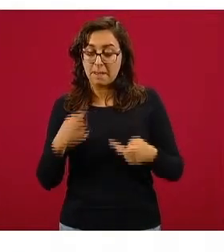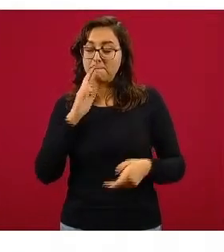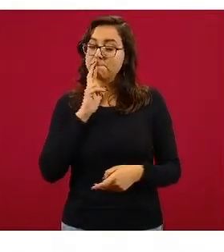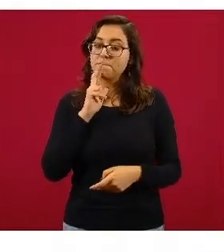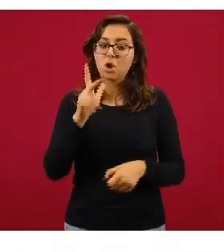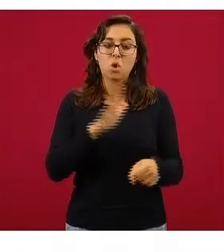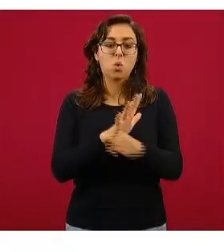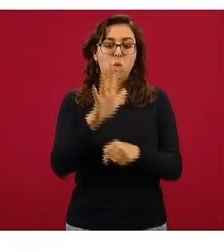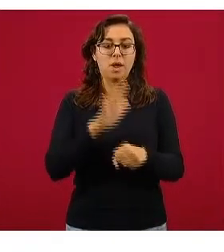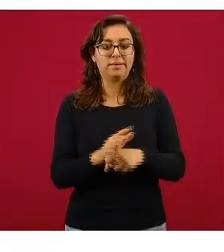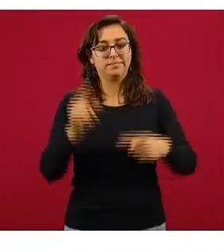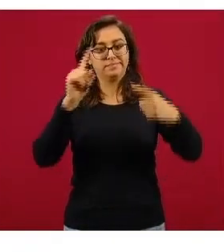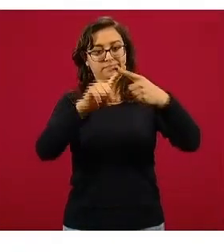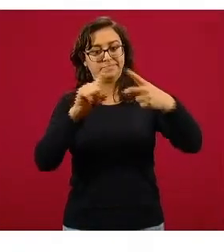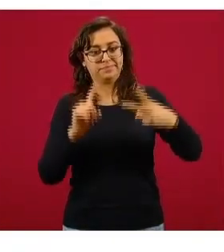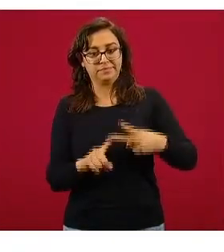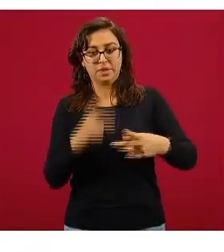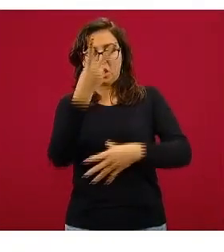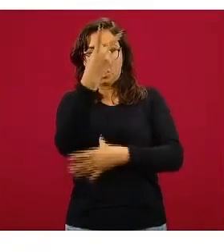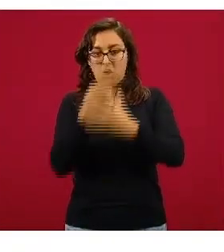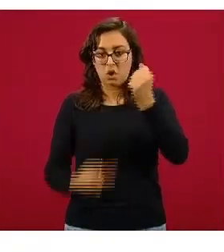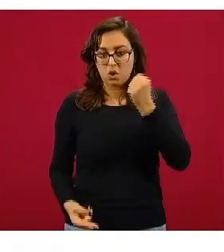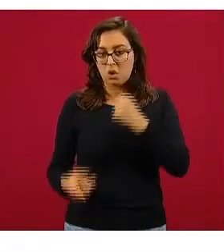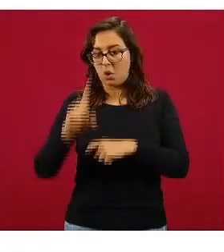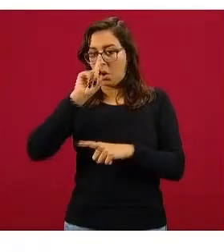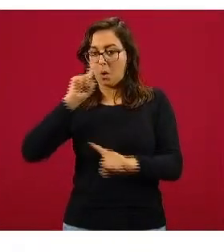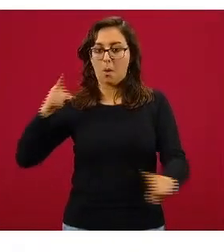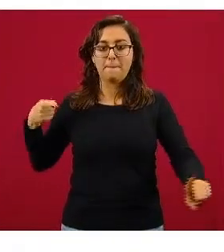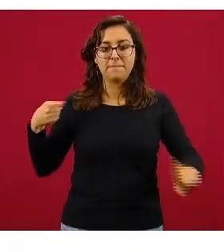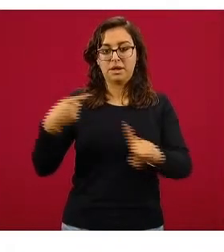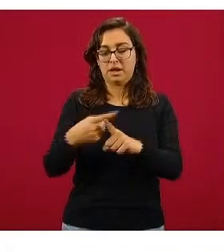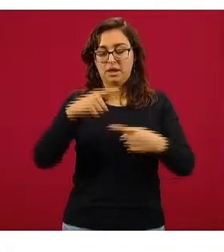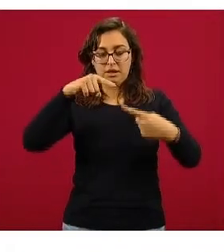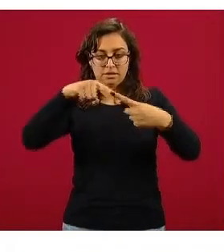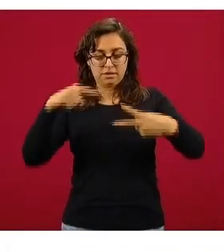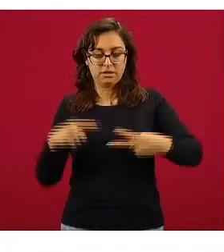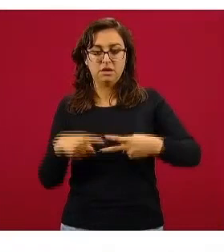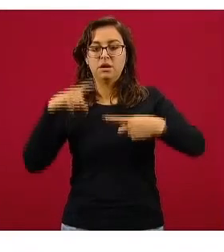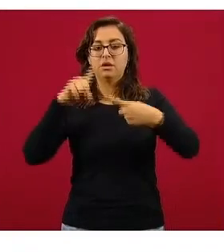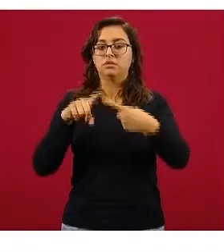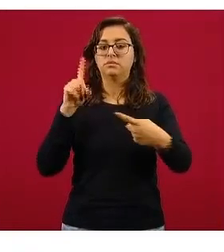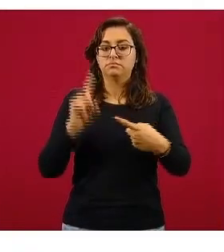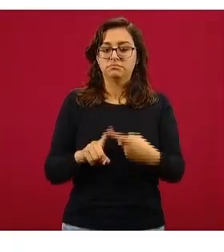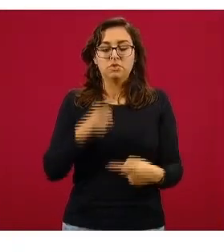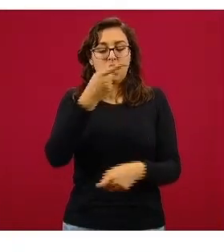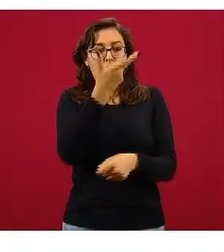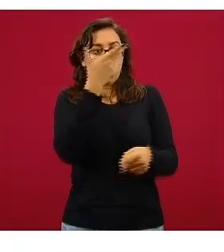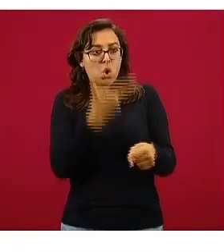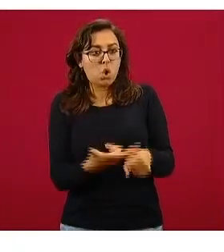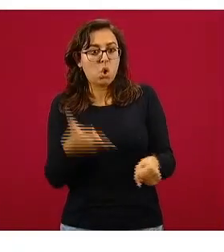componentes y enfocarnos en dos grandes aspectos. Uno, en seleccionar aquellas